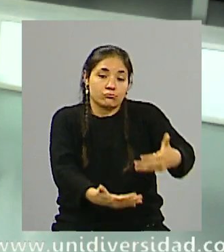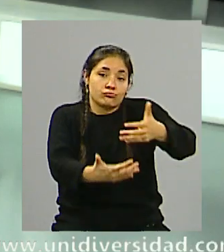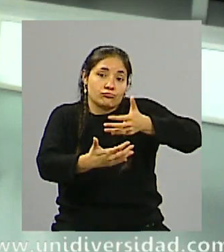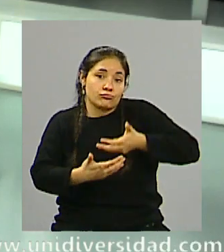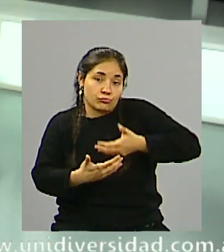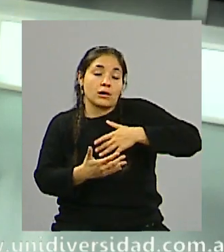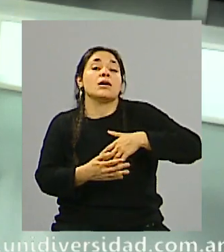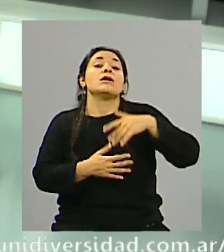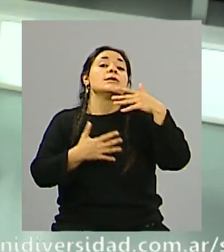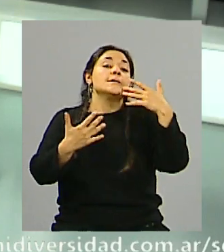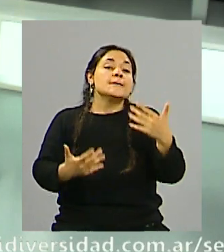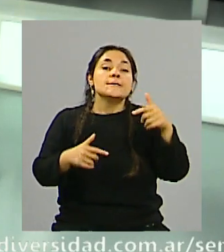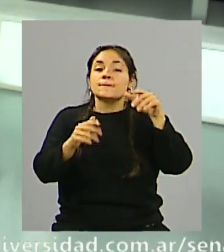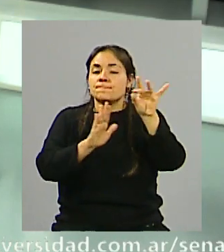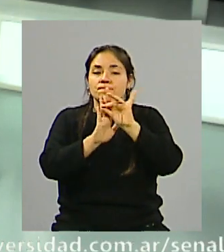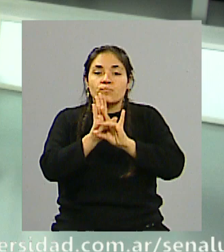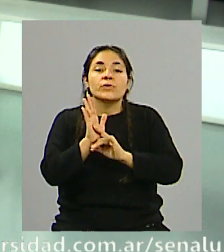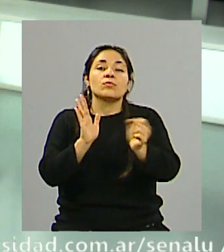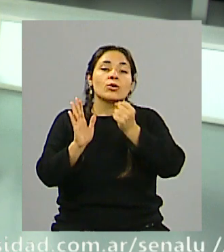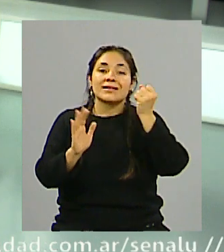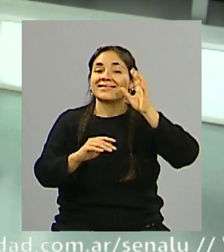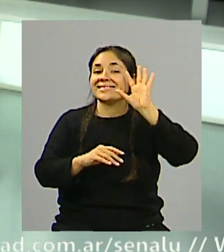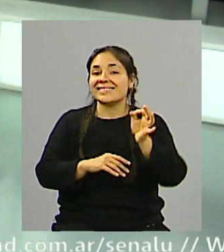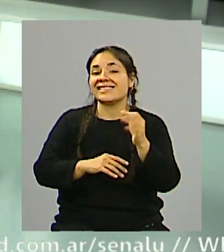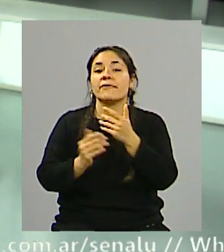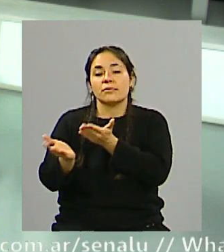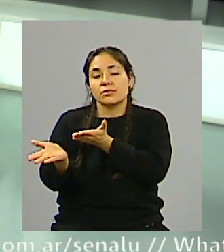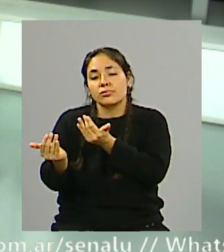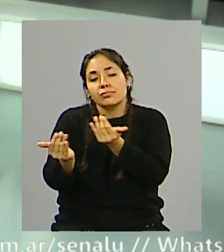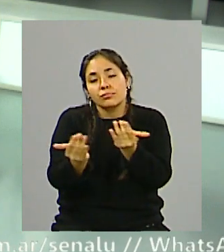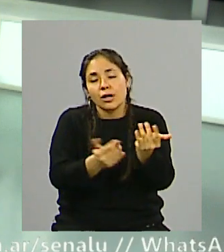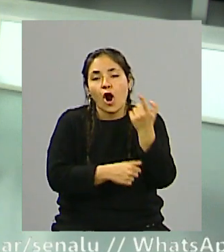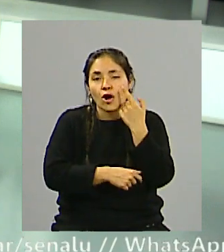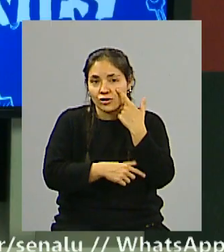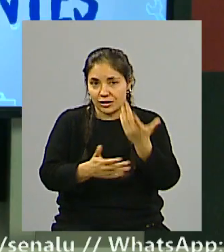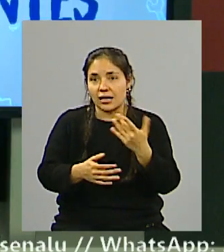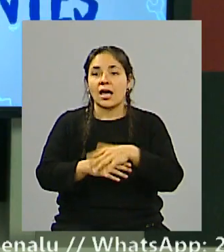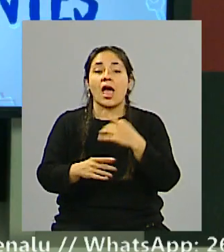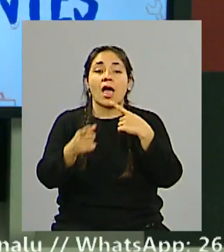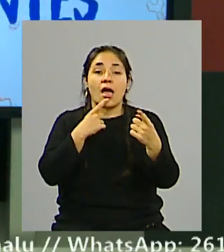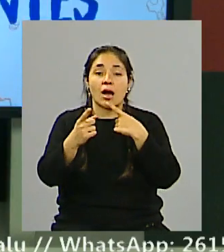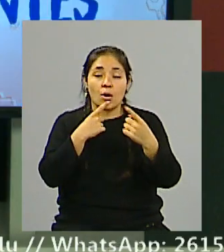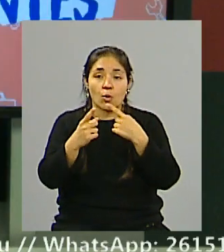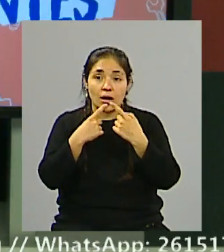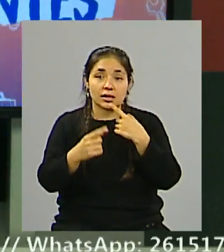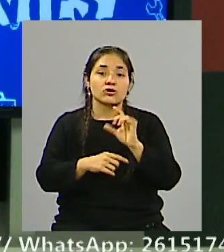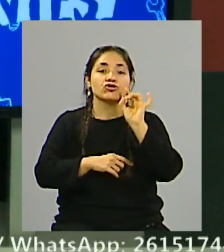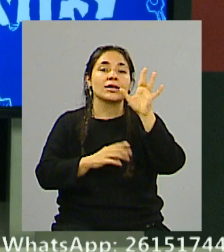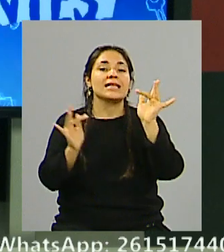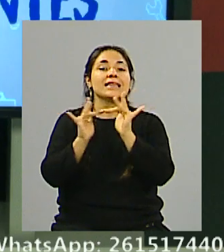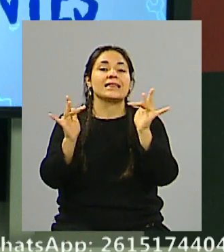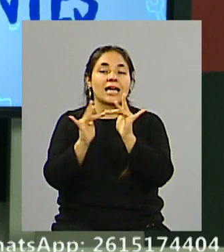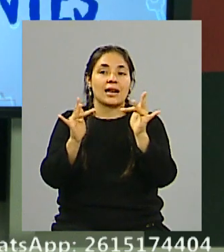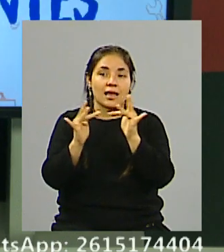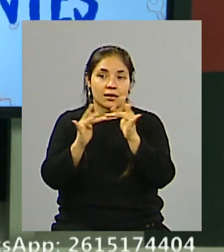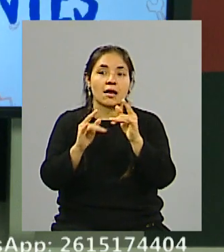estos datos que son fundamentales los que estamos buscando poder conocer. Entonces, esta encuesta va a ser de momento digital, por